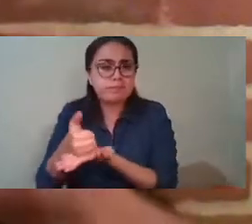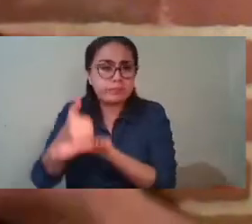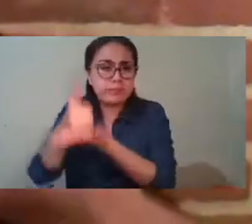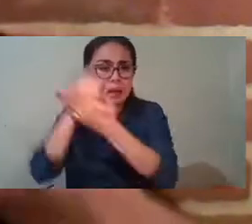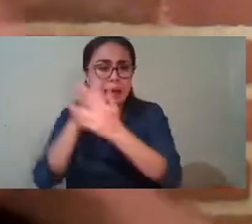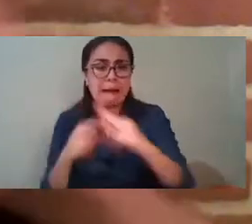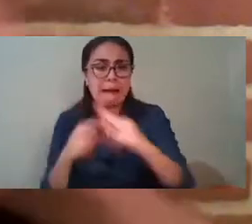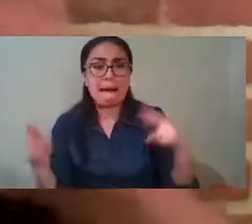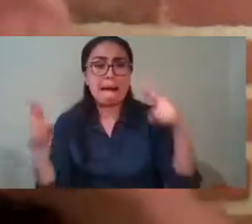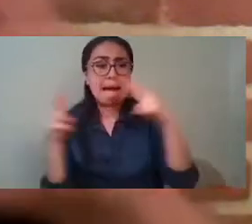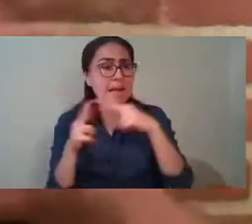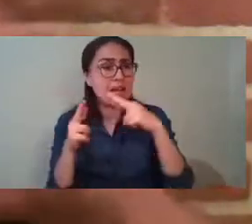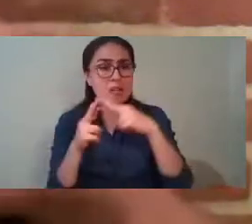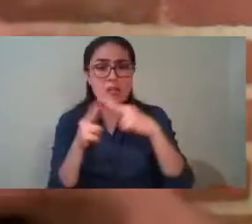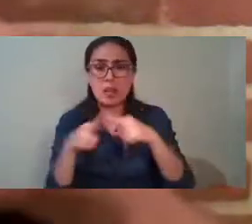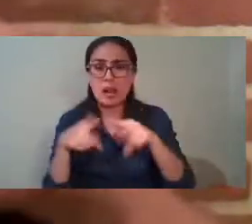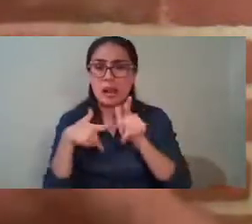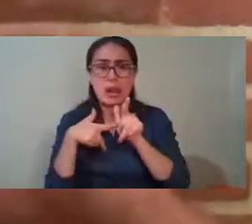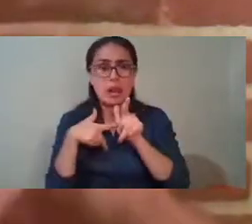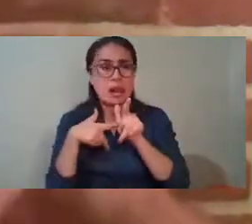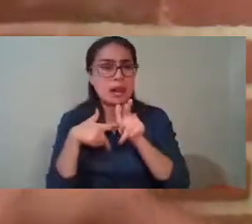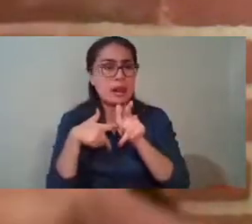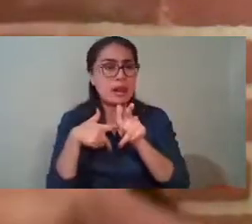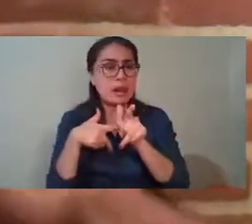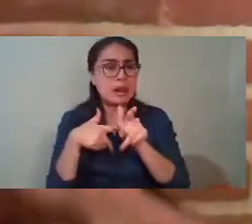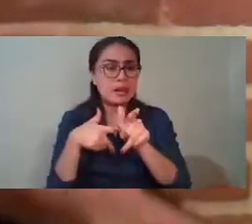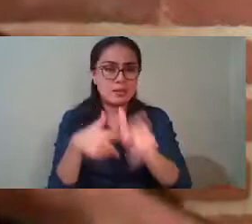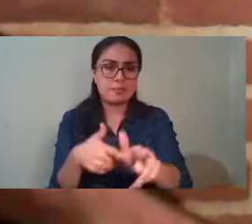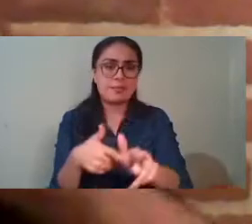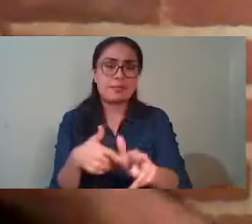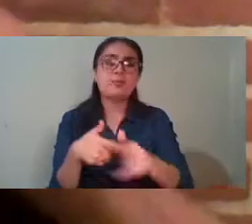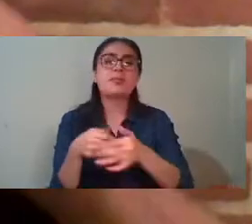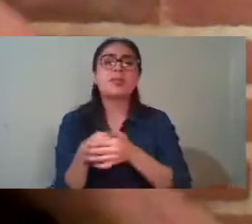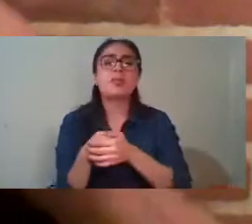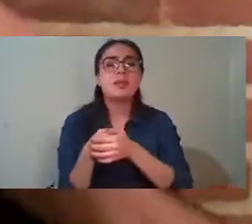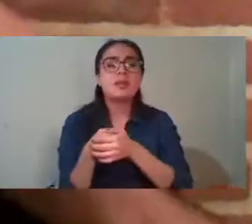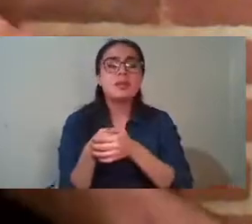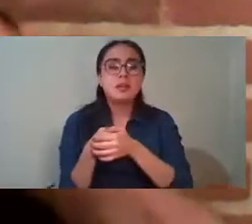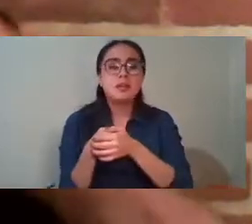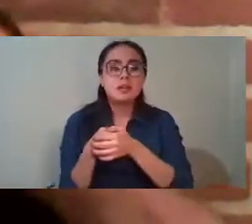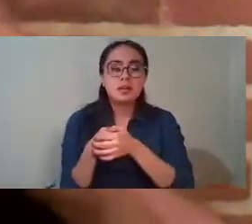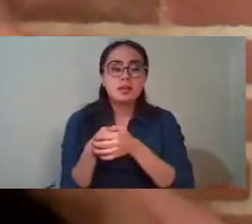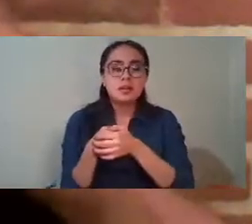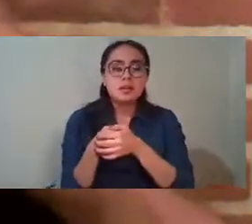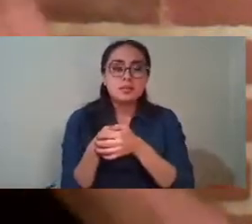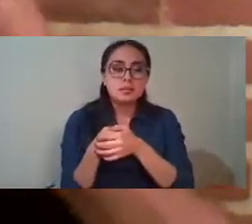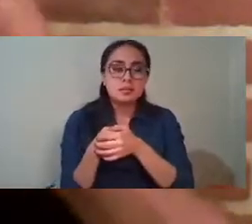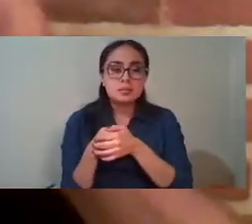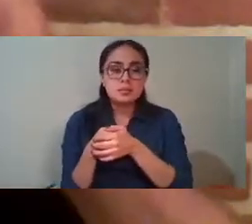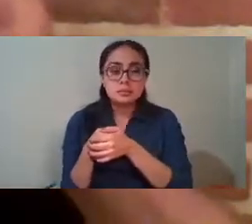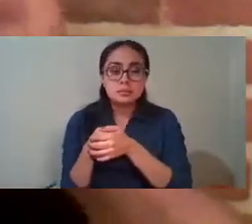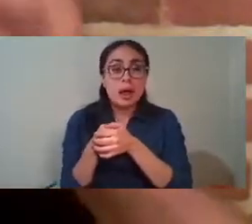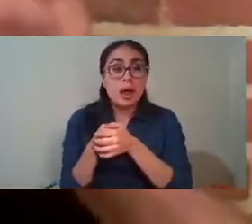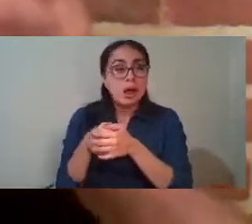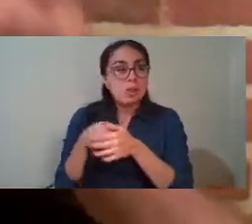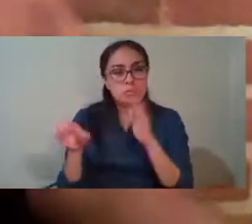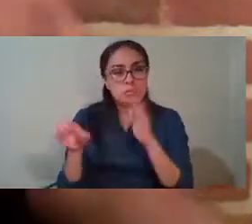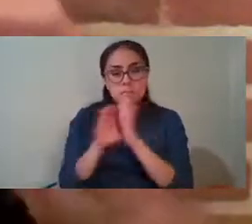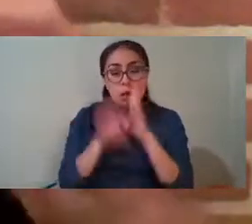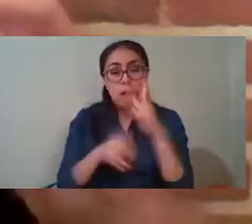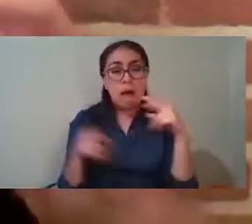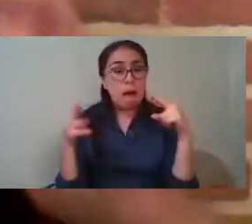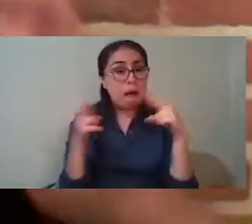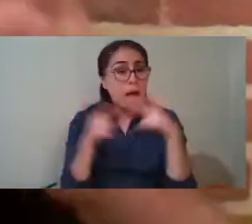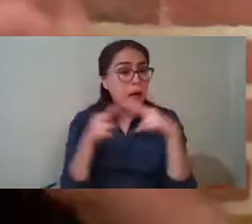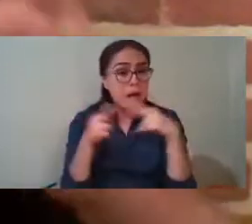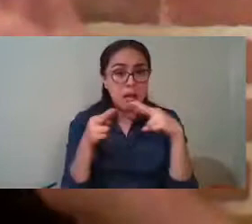indesgastable, en un soporte que que no se ha echado a perder nunca, que es